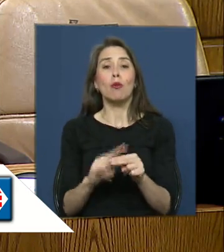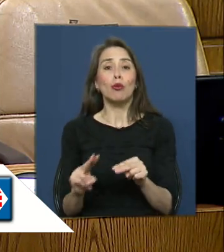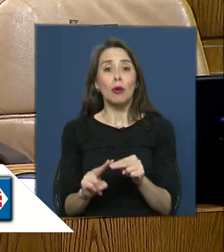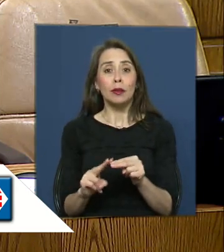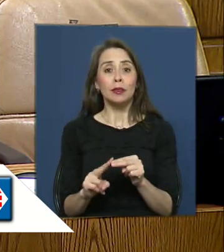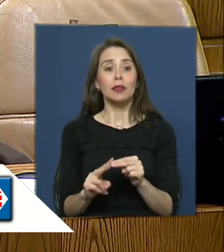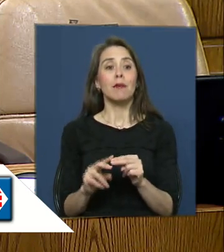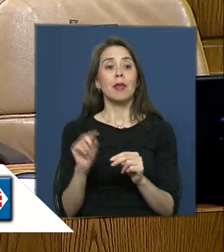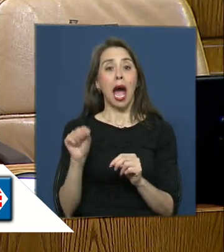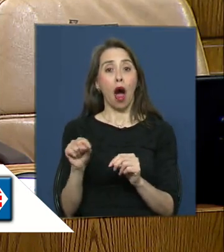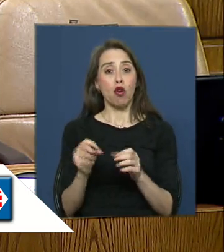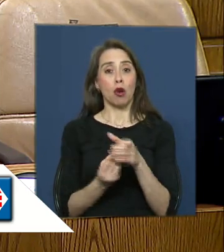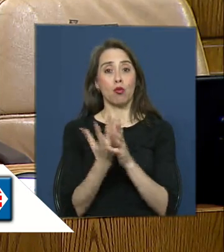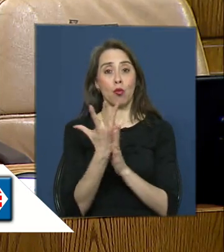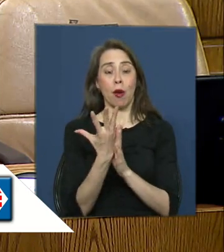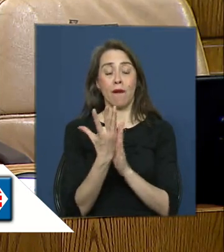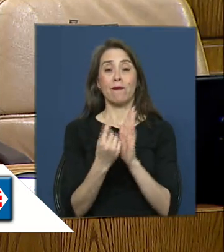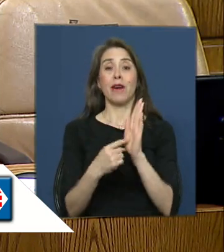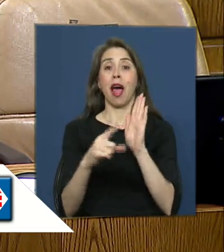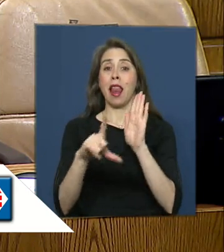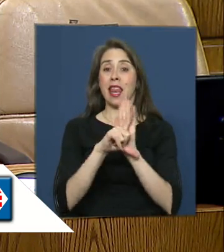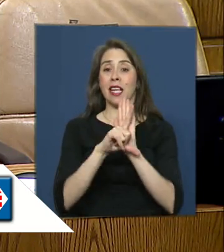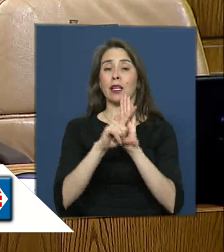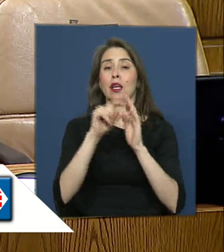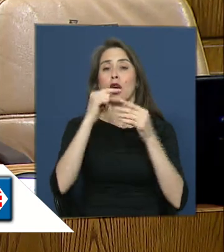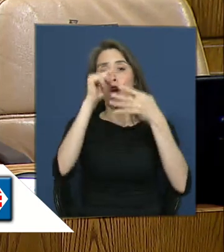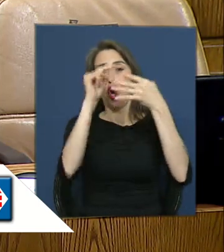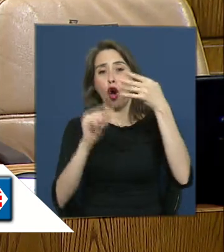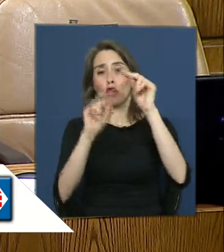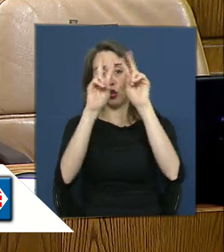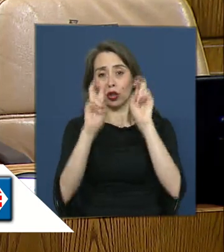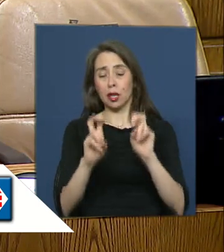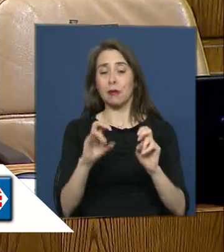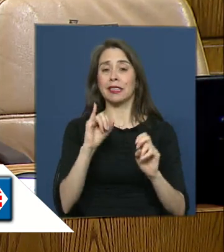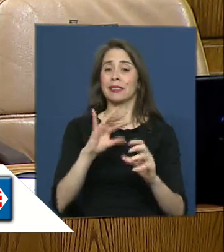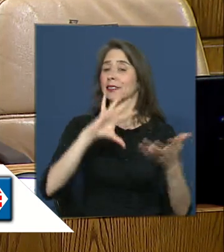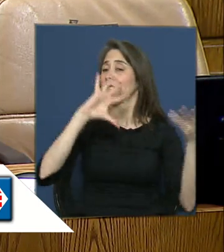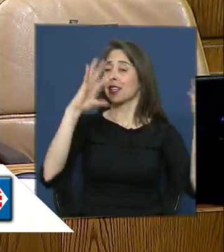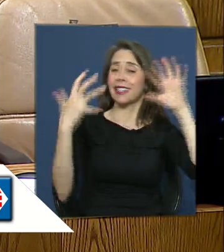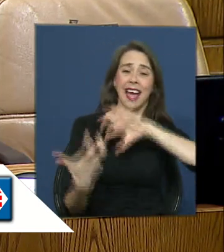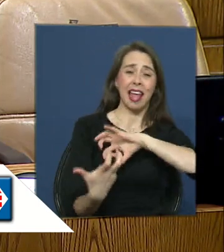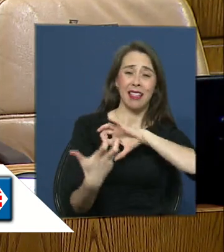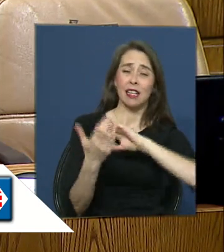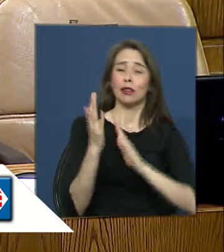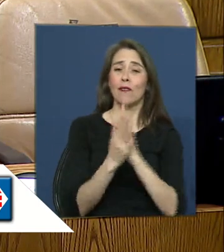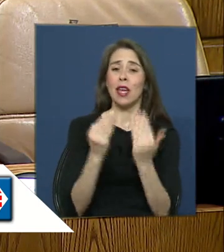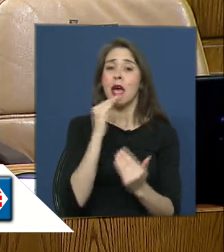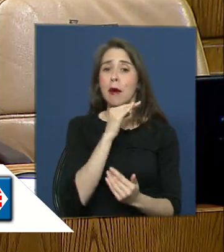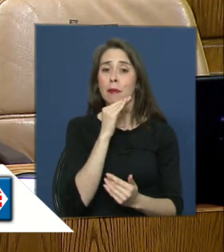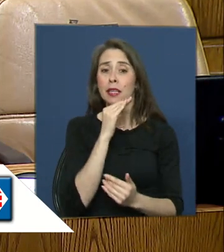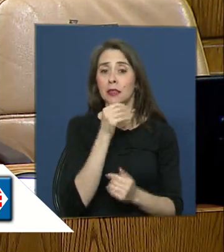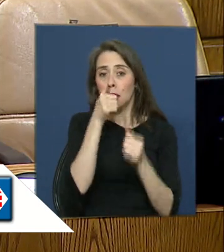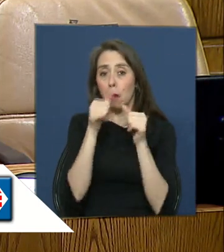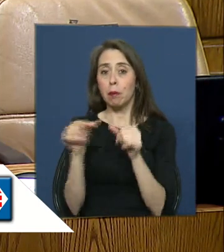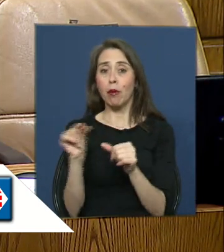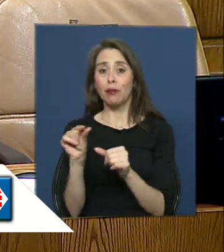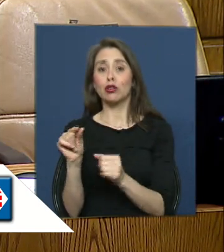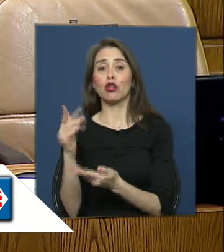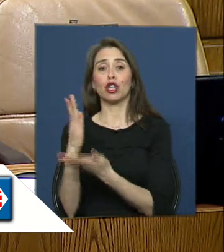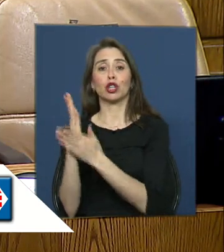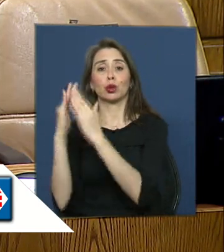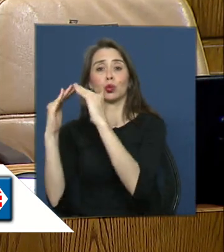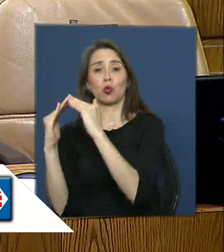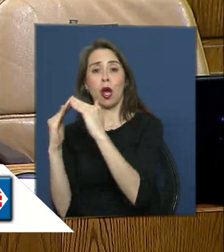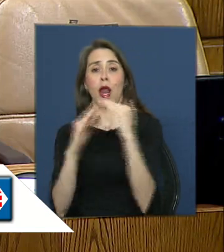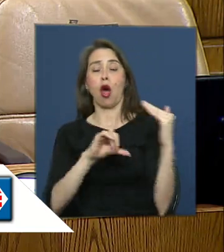esta ley miscelánea se logre exceptuar en casos de emergencia o catástrofes de manera transitoria a un establecimiento